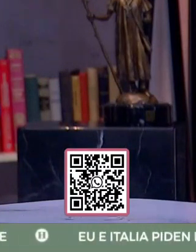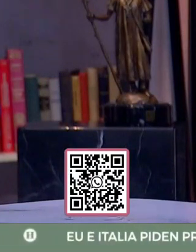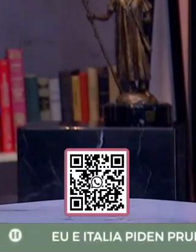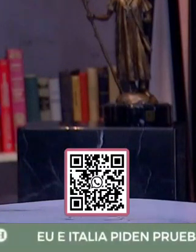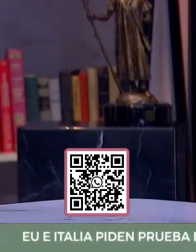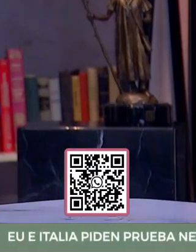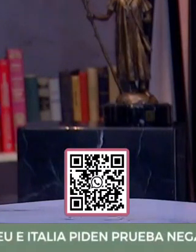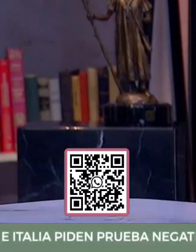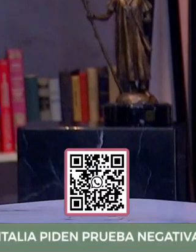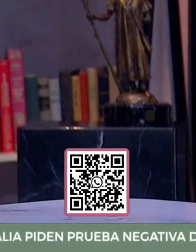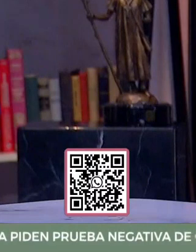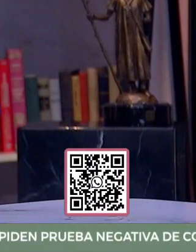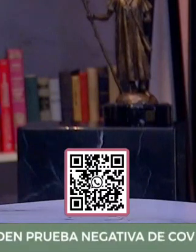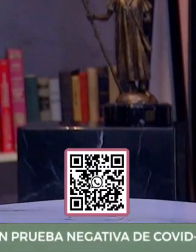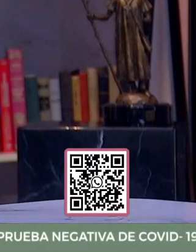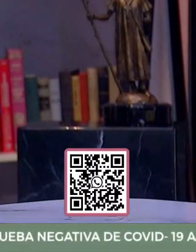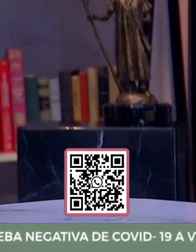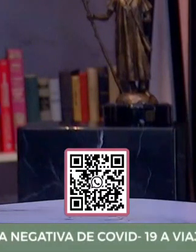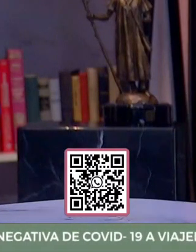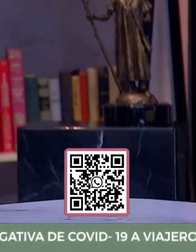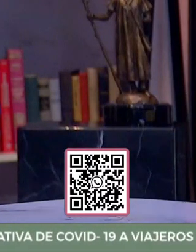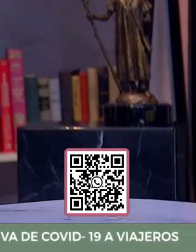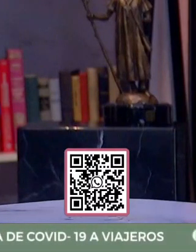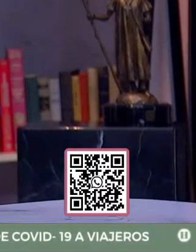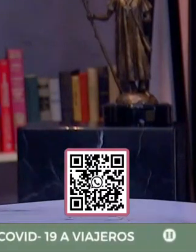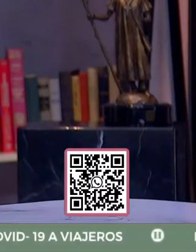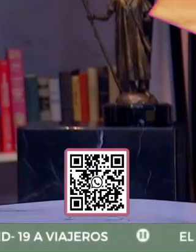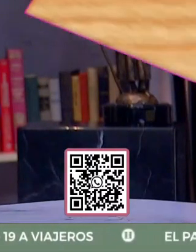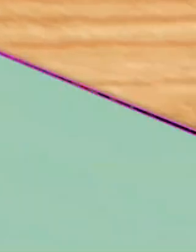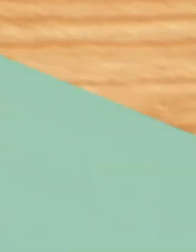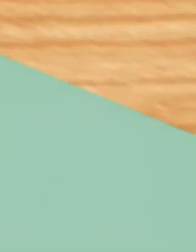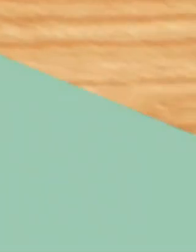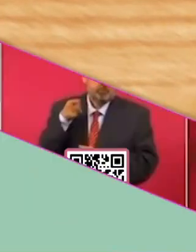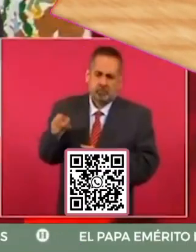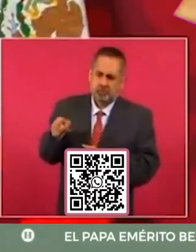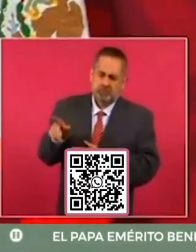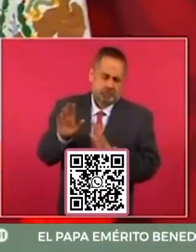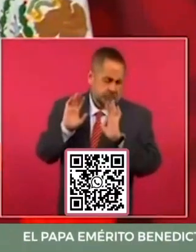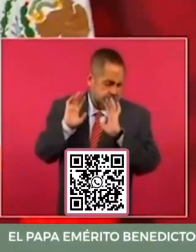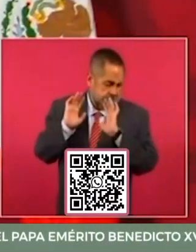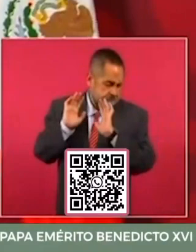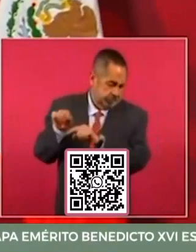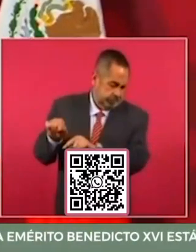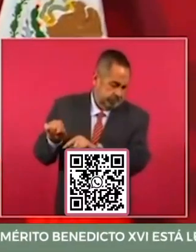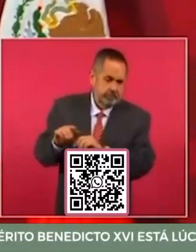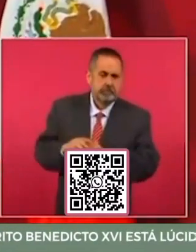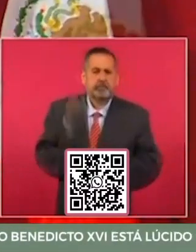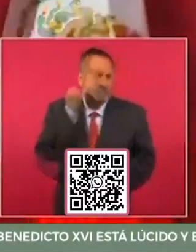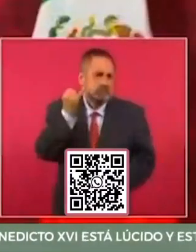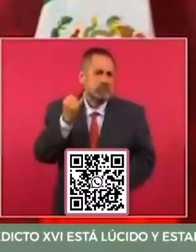que cualquiera de los seleccionados realizarán pues un gran papel. Lo ideal sería